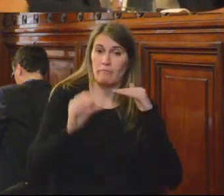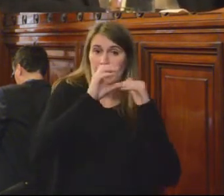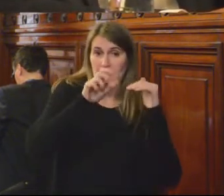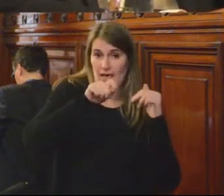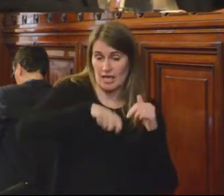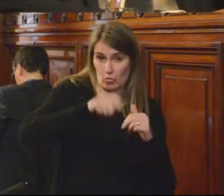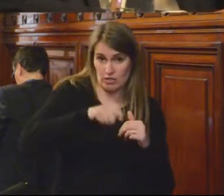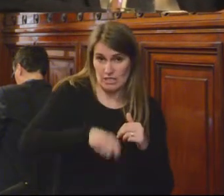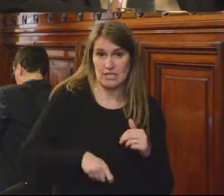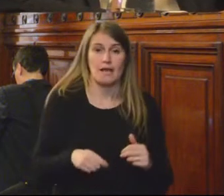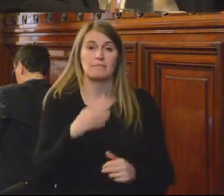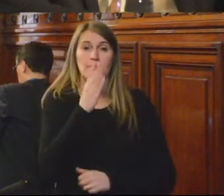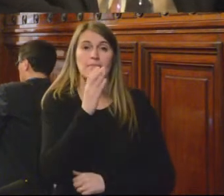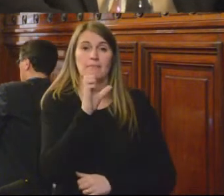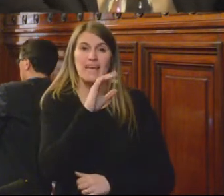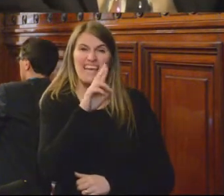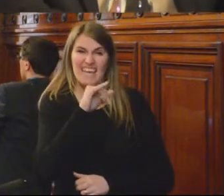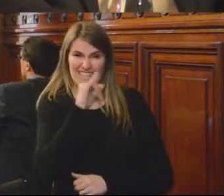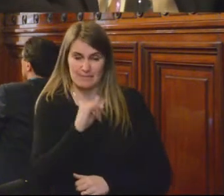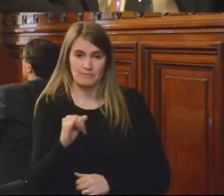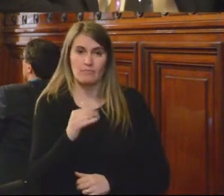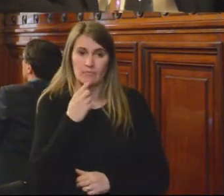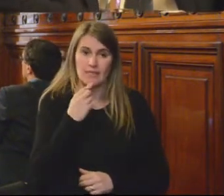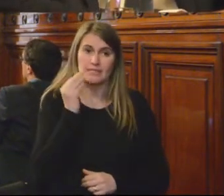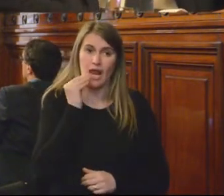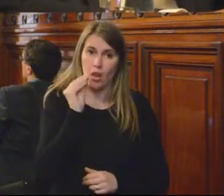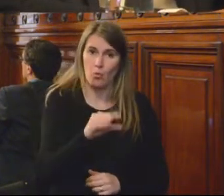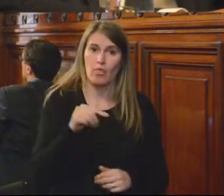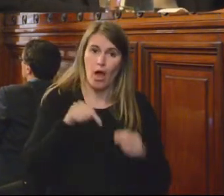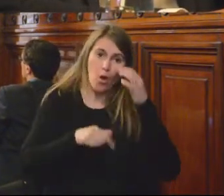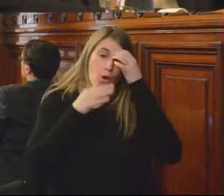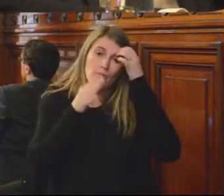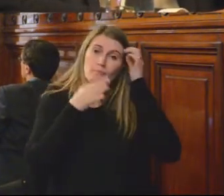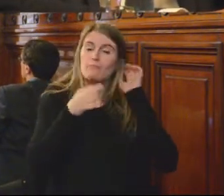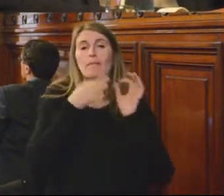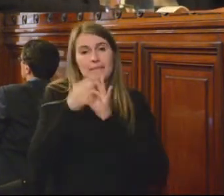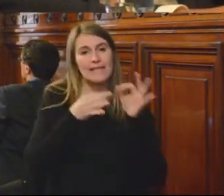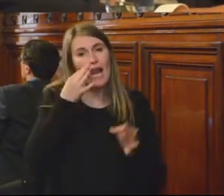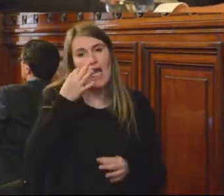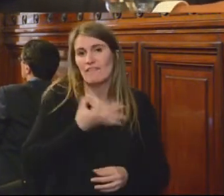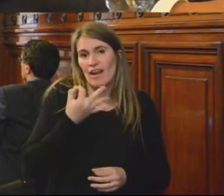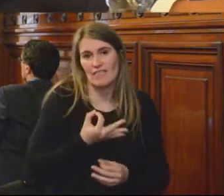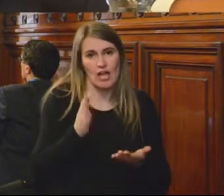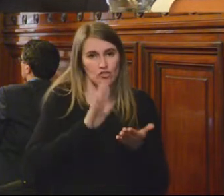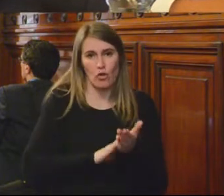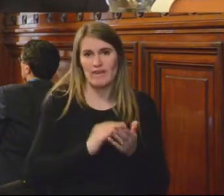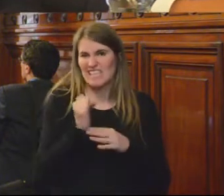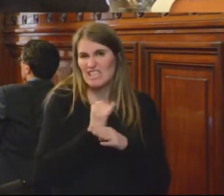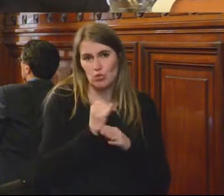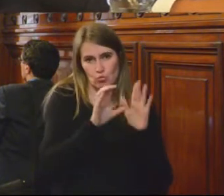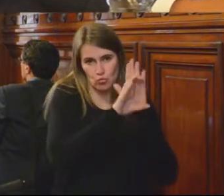Michael José Moreno Pérez, le saludamos y comparecemos a fin de exponer en estos espacios la verdad sobre la institucionalidad del Poder